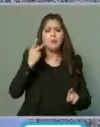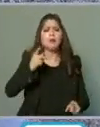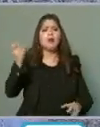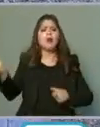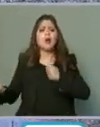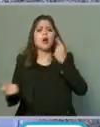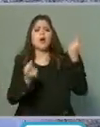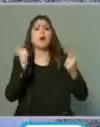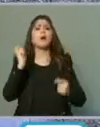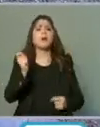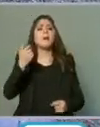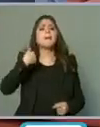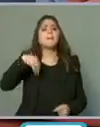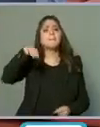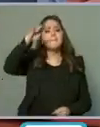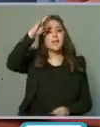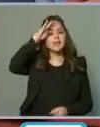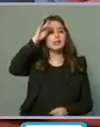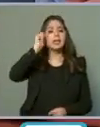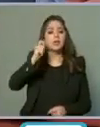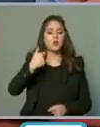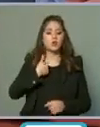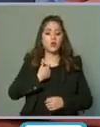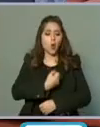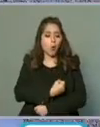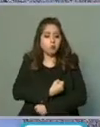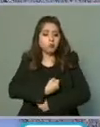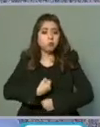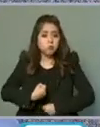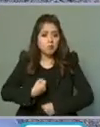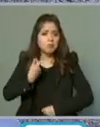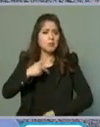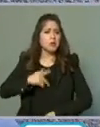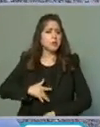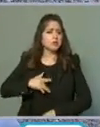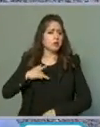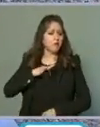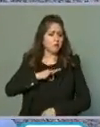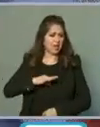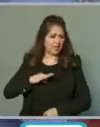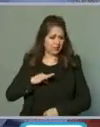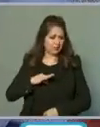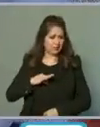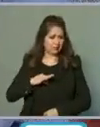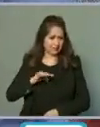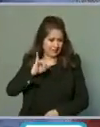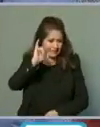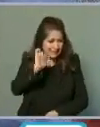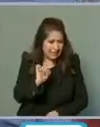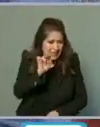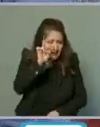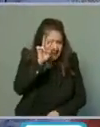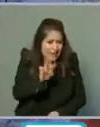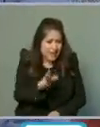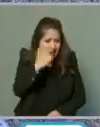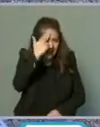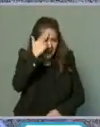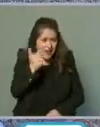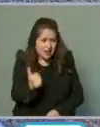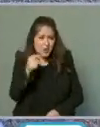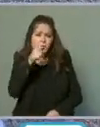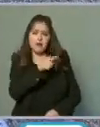de soy gordita pero feliz o soy gordito pero feliz. ¿Realmente podemos creerle a una persona, dejando a un lado